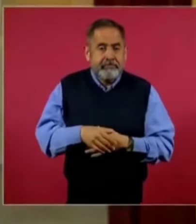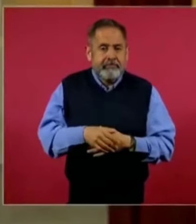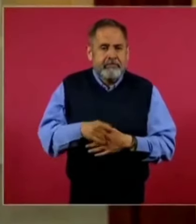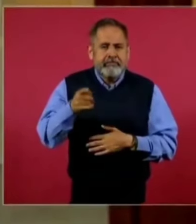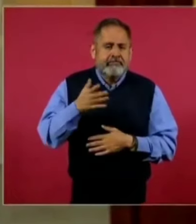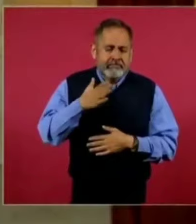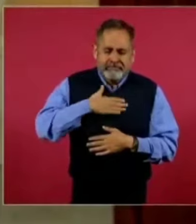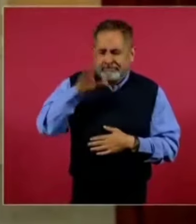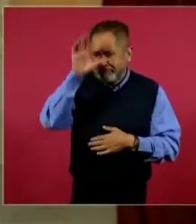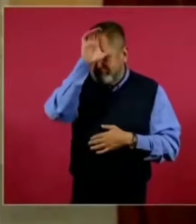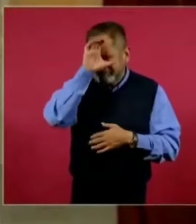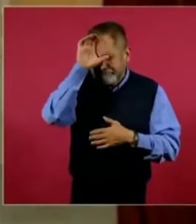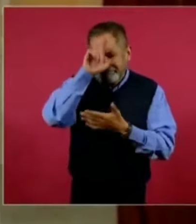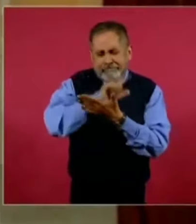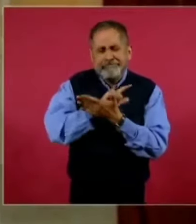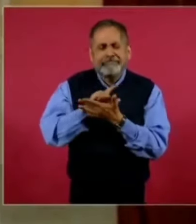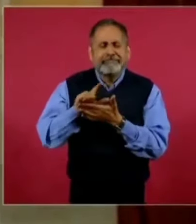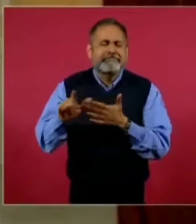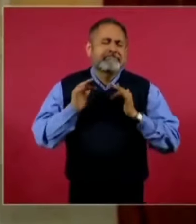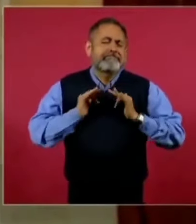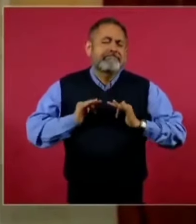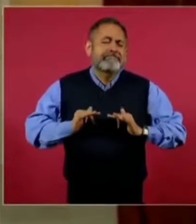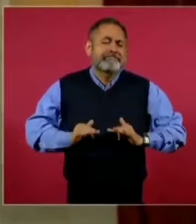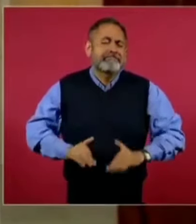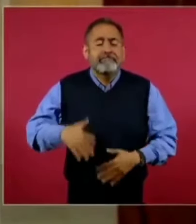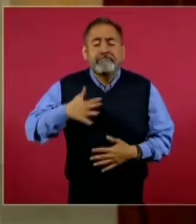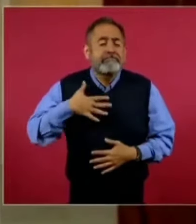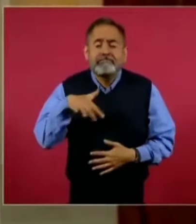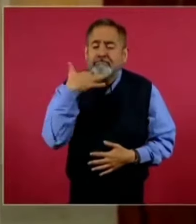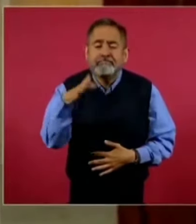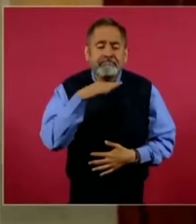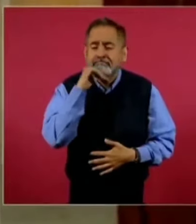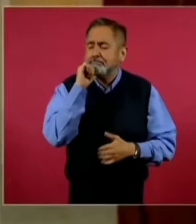conciencia tranquila, no soy corrupto